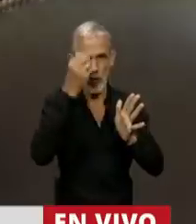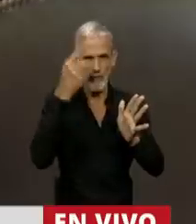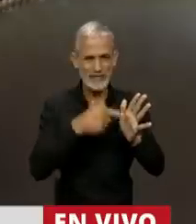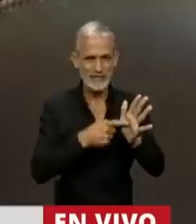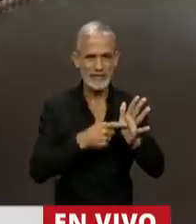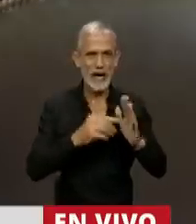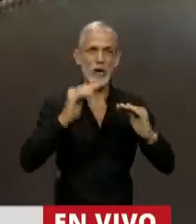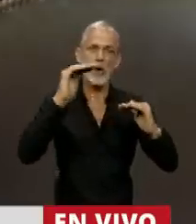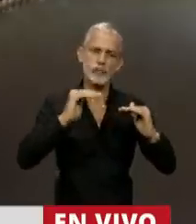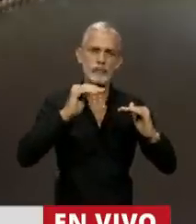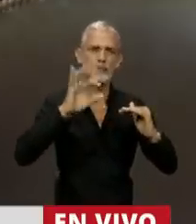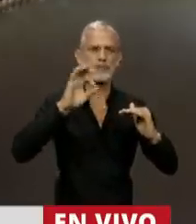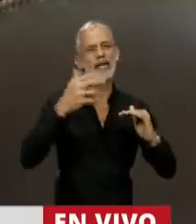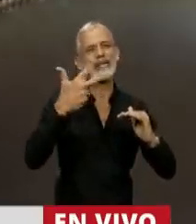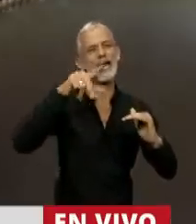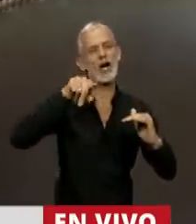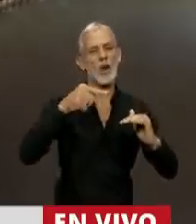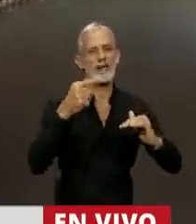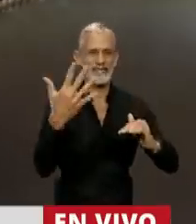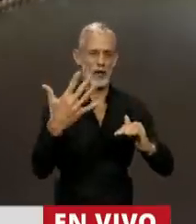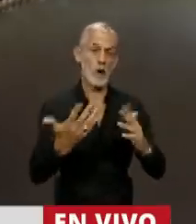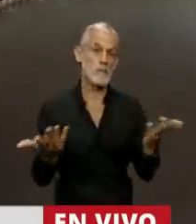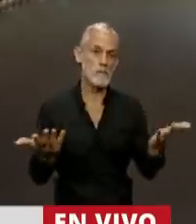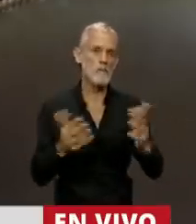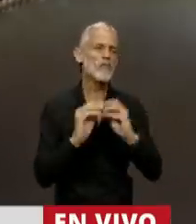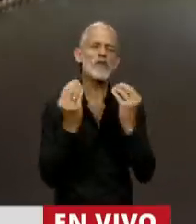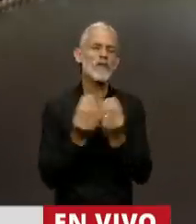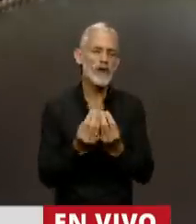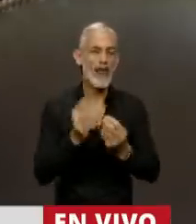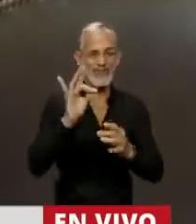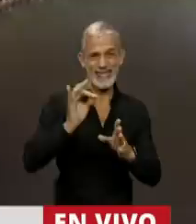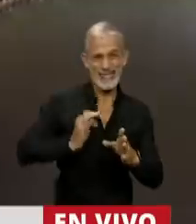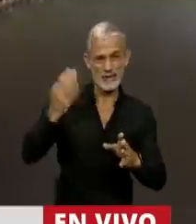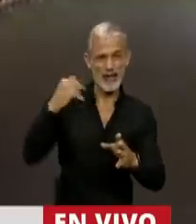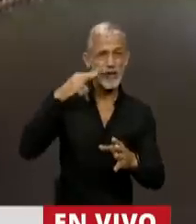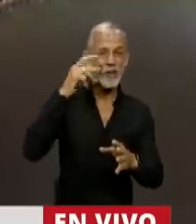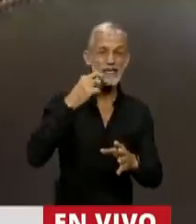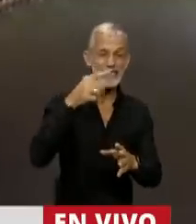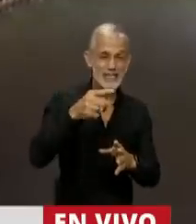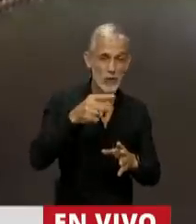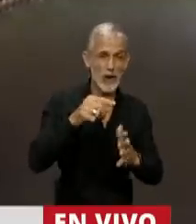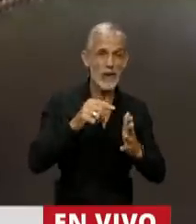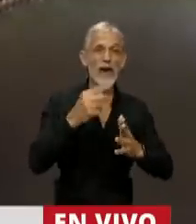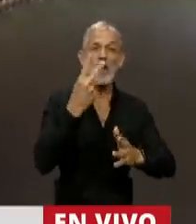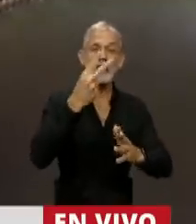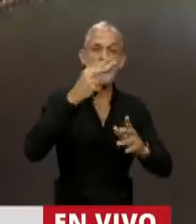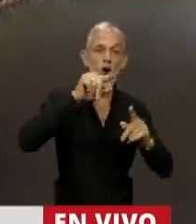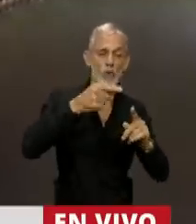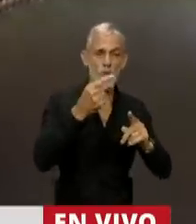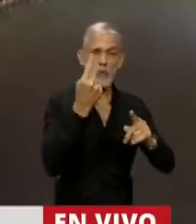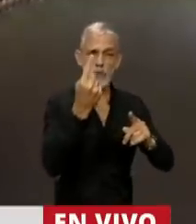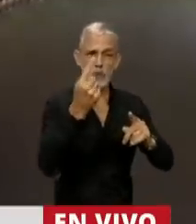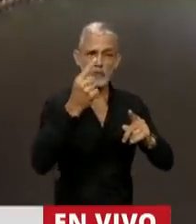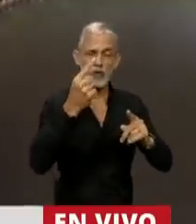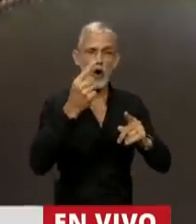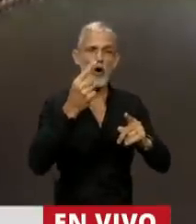bajan 0.25 a 3.5. Resultado final, a diciembre del 2019, 2.1 más de